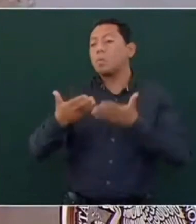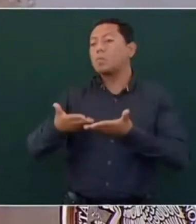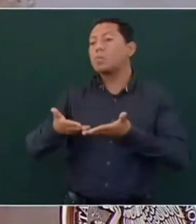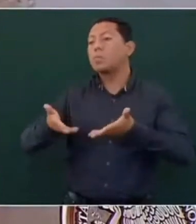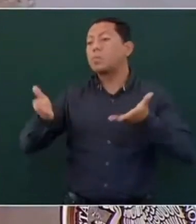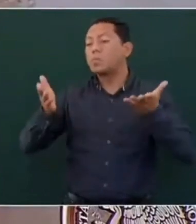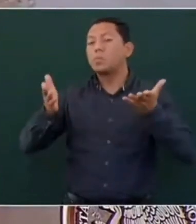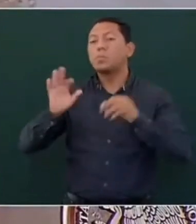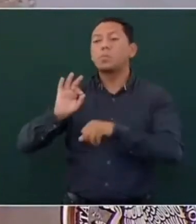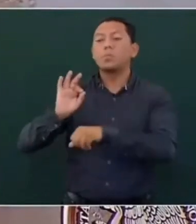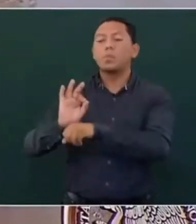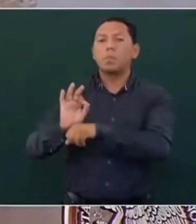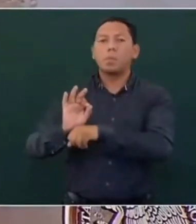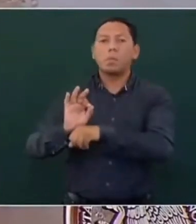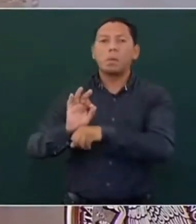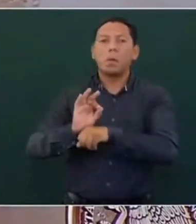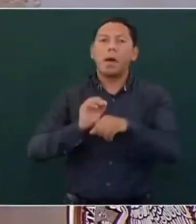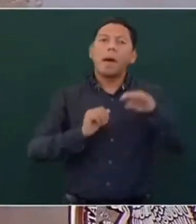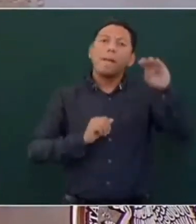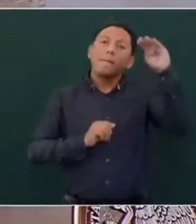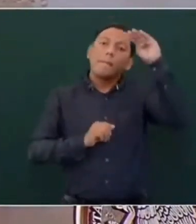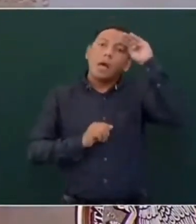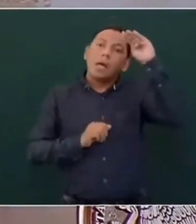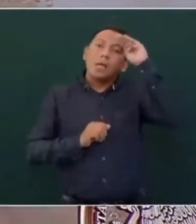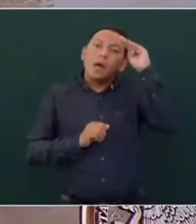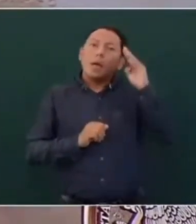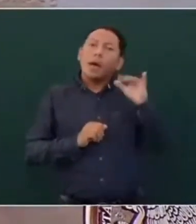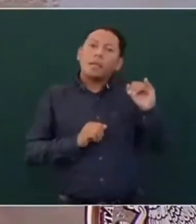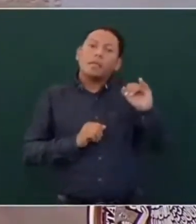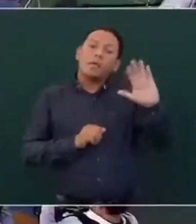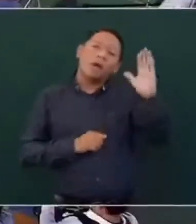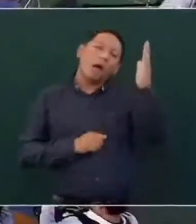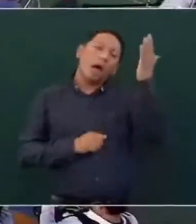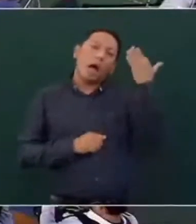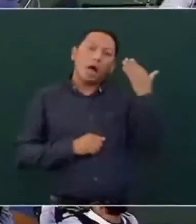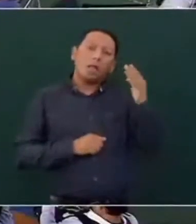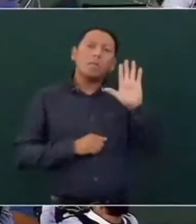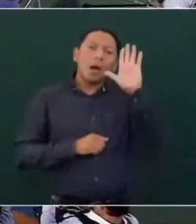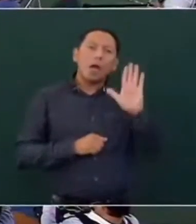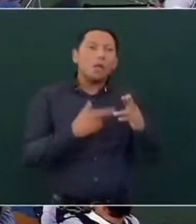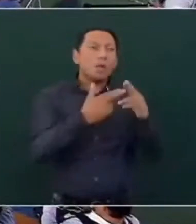filtrarse como si fuese contagiosa, ¿no?